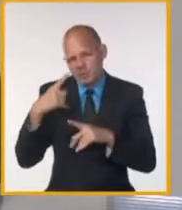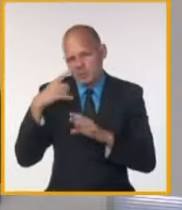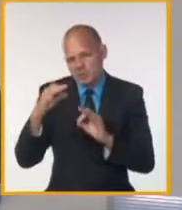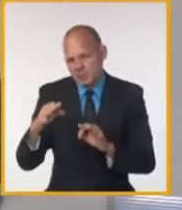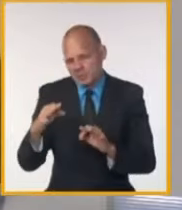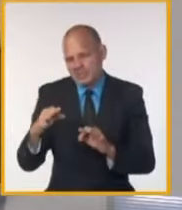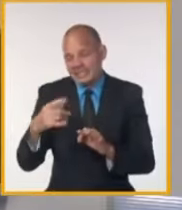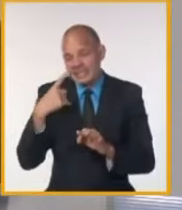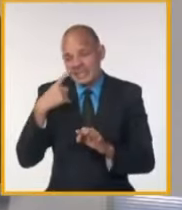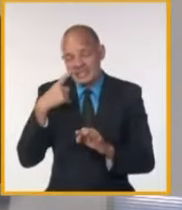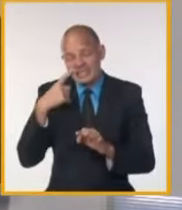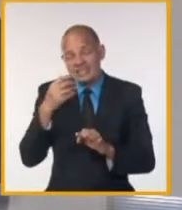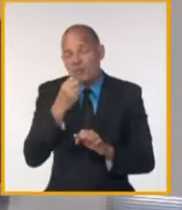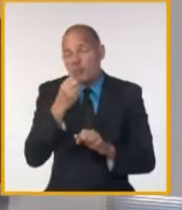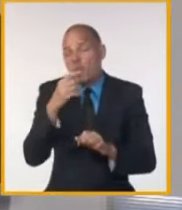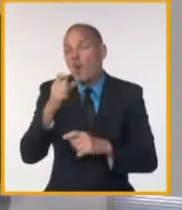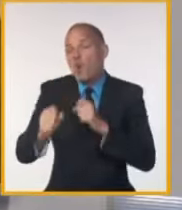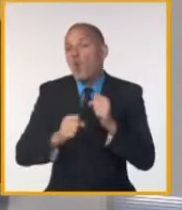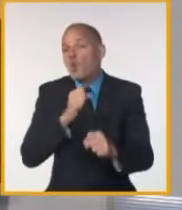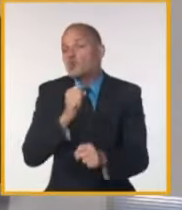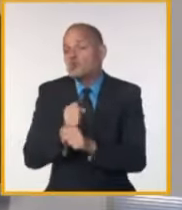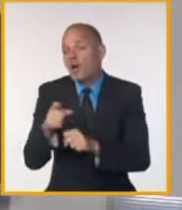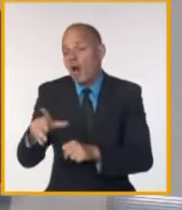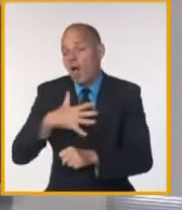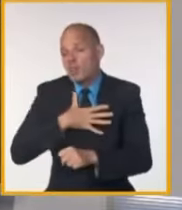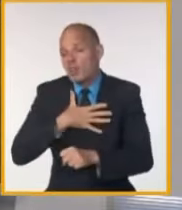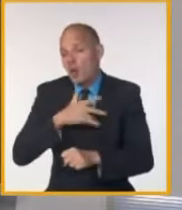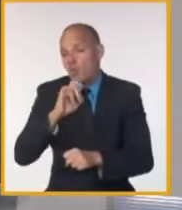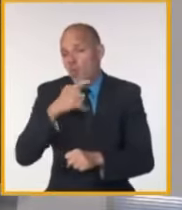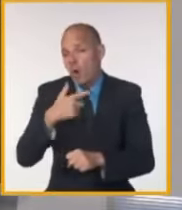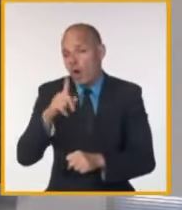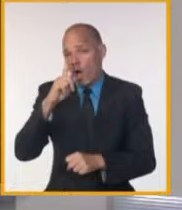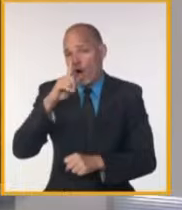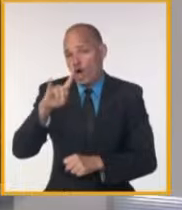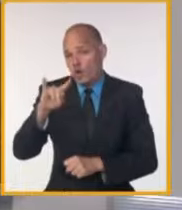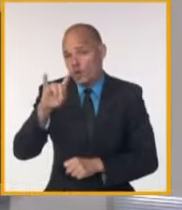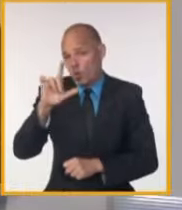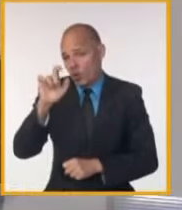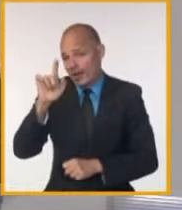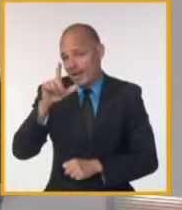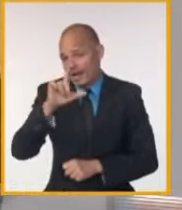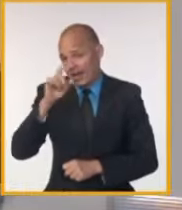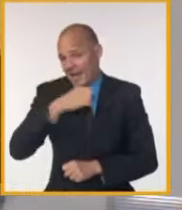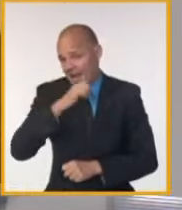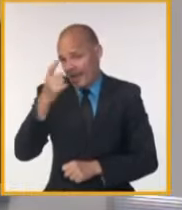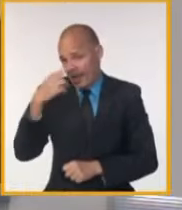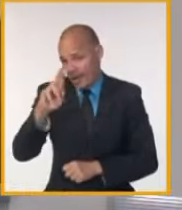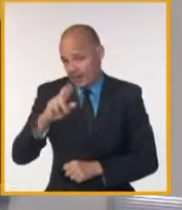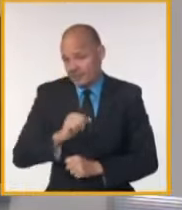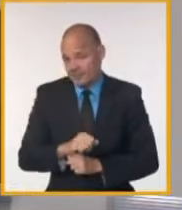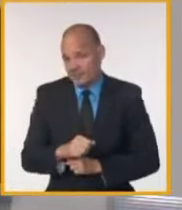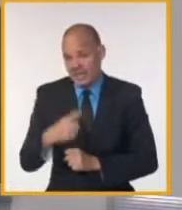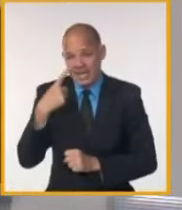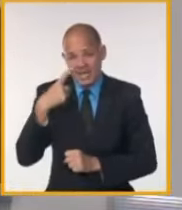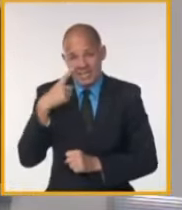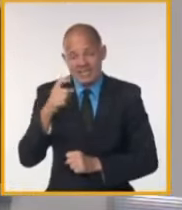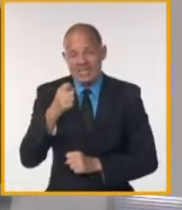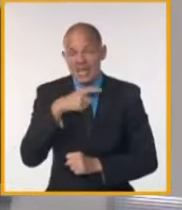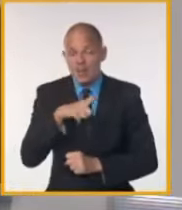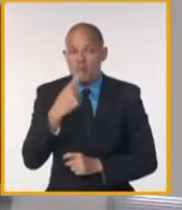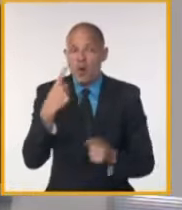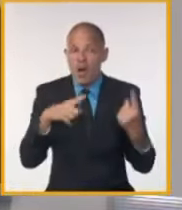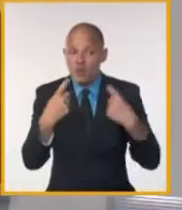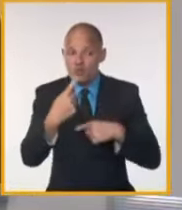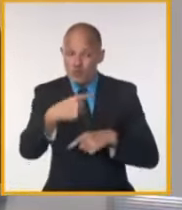usar el arma nuclear por parte de Israel en caso de que exista una lo que ellos consideran una amenaza existencial